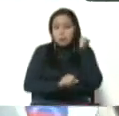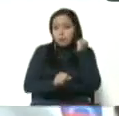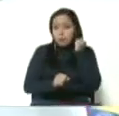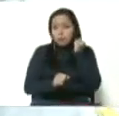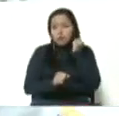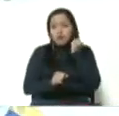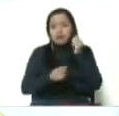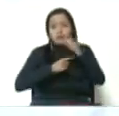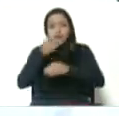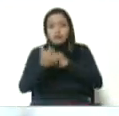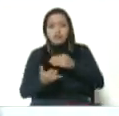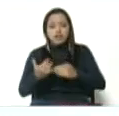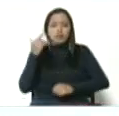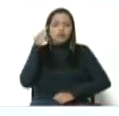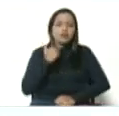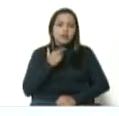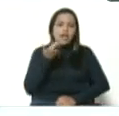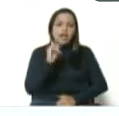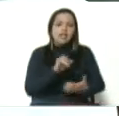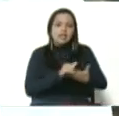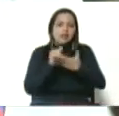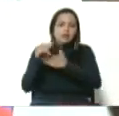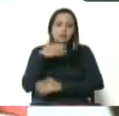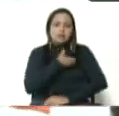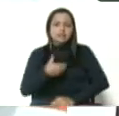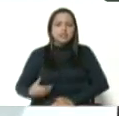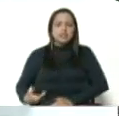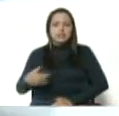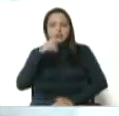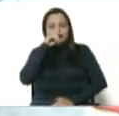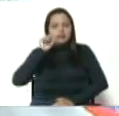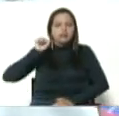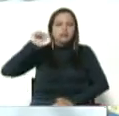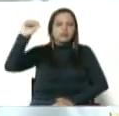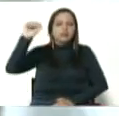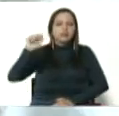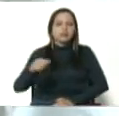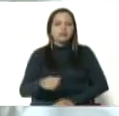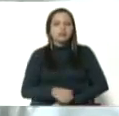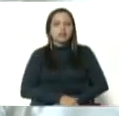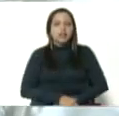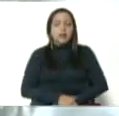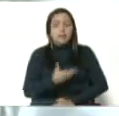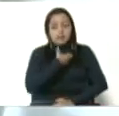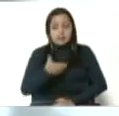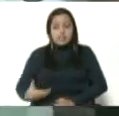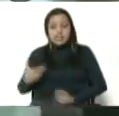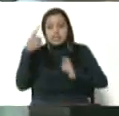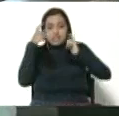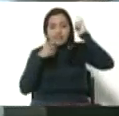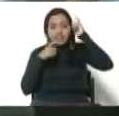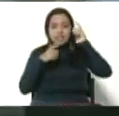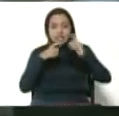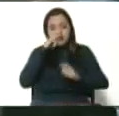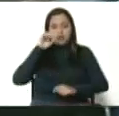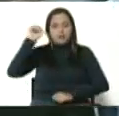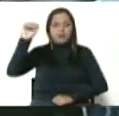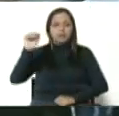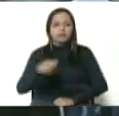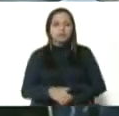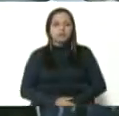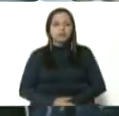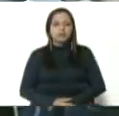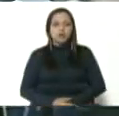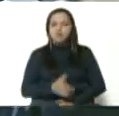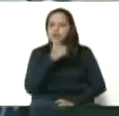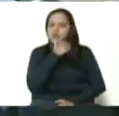el proyecto bolivariano que encabeza el presidente bolivariano chavista Nicolás Maduro. No ha sido